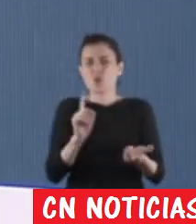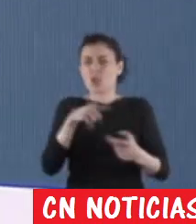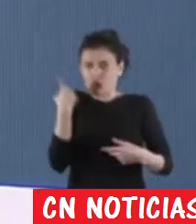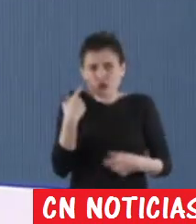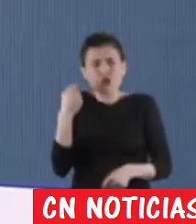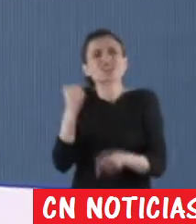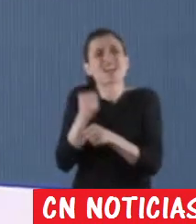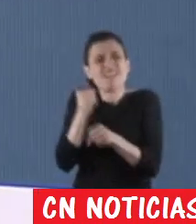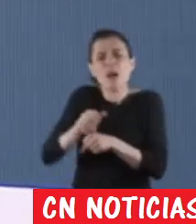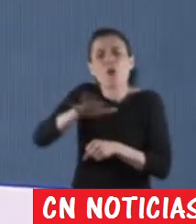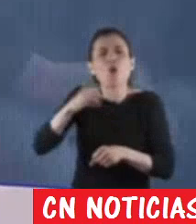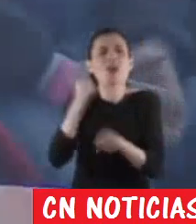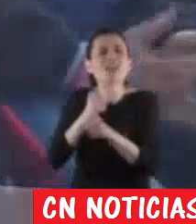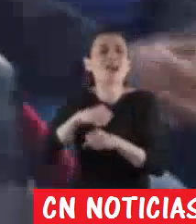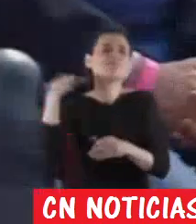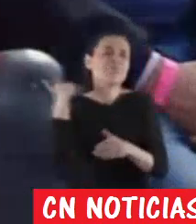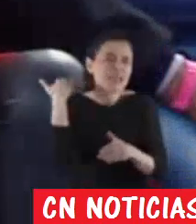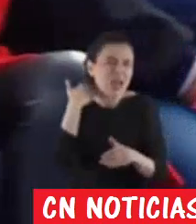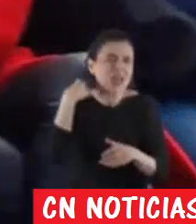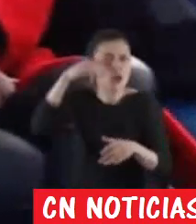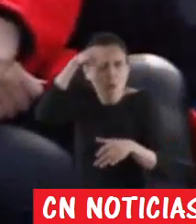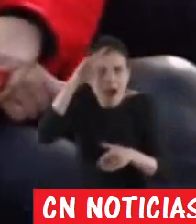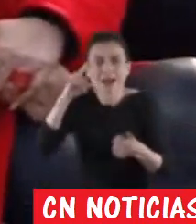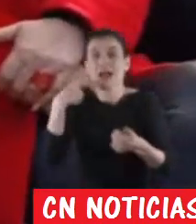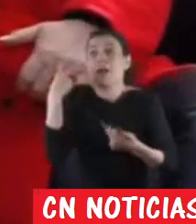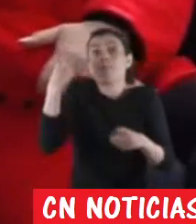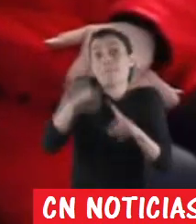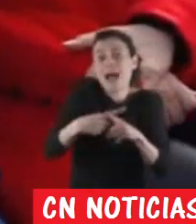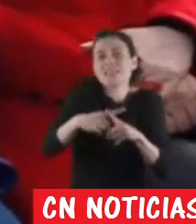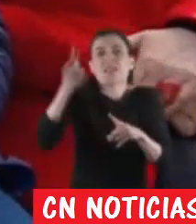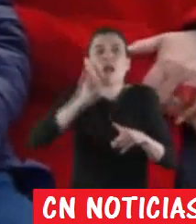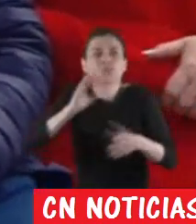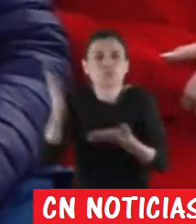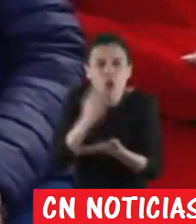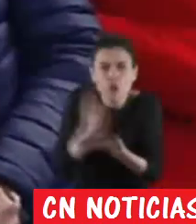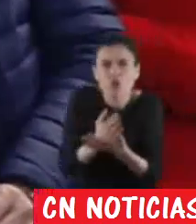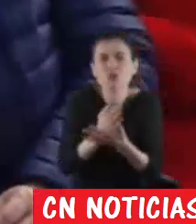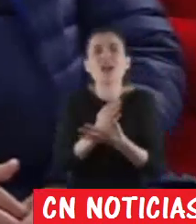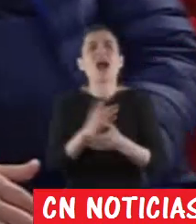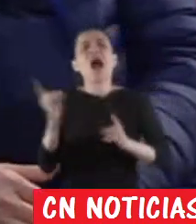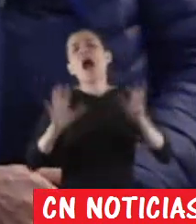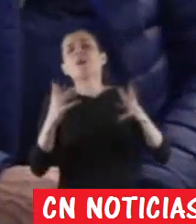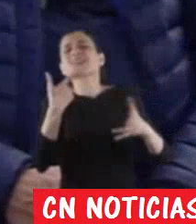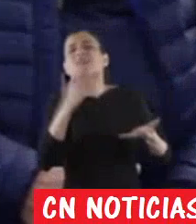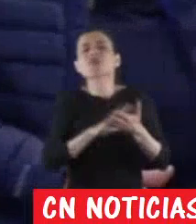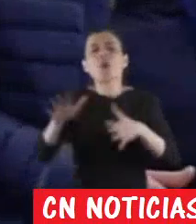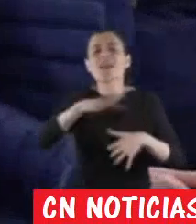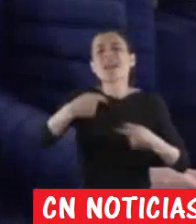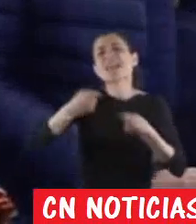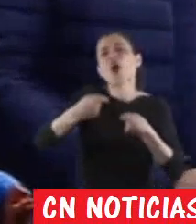salas de corte, con frigoríficos municipales, porque a veces muchos hablan de las bondades del mercado, pero el mercado cuando